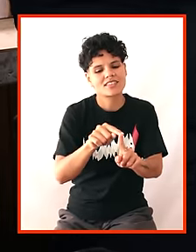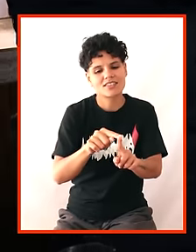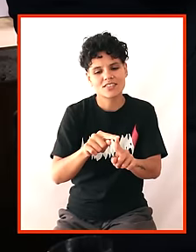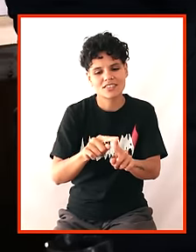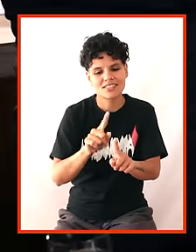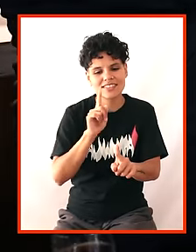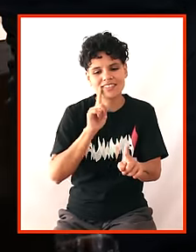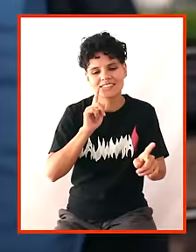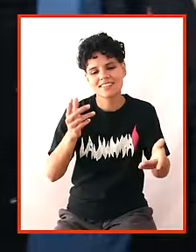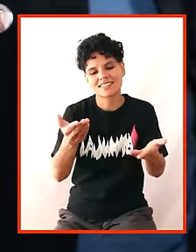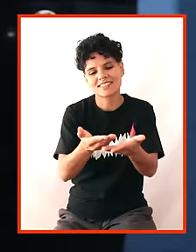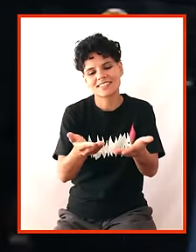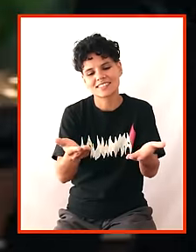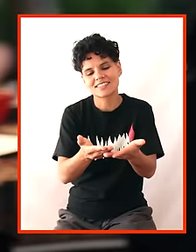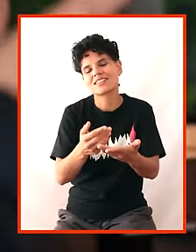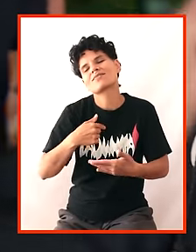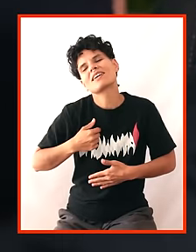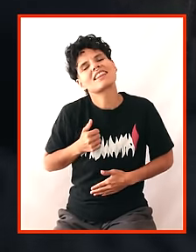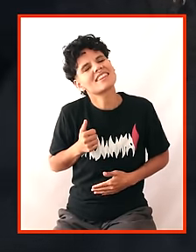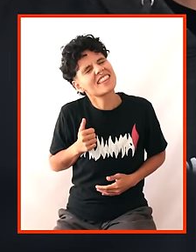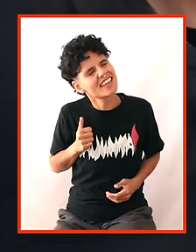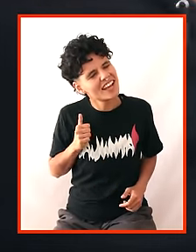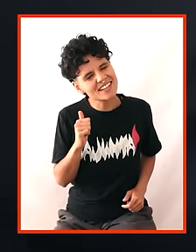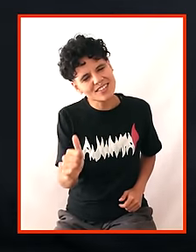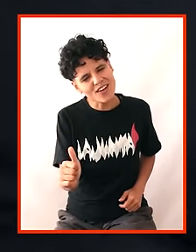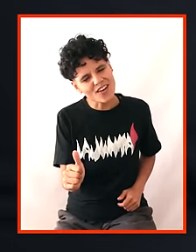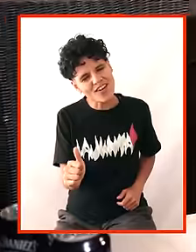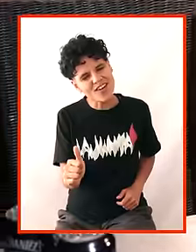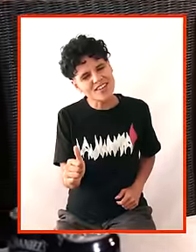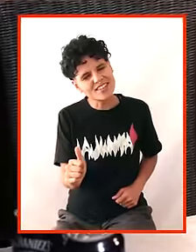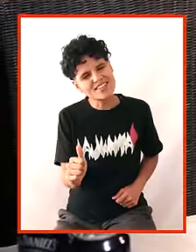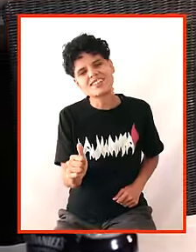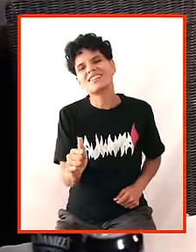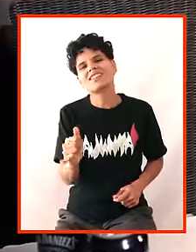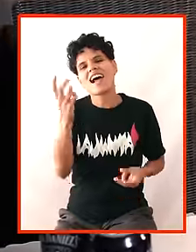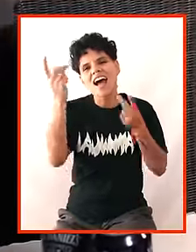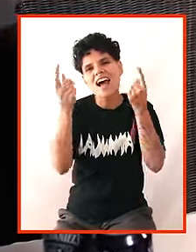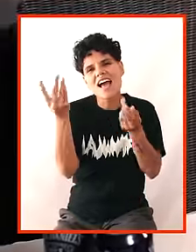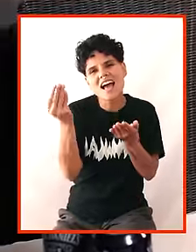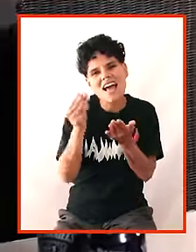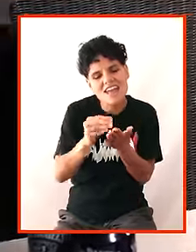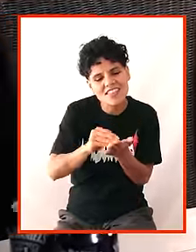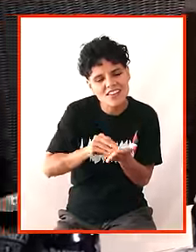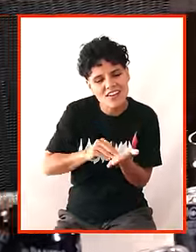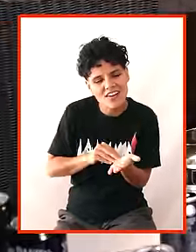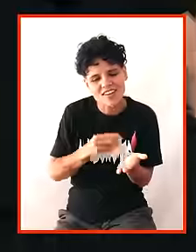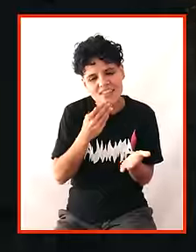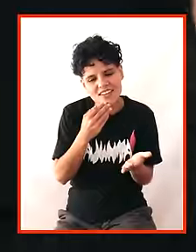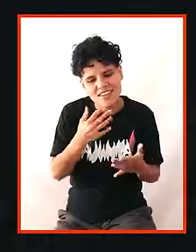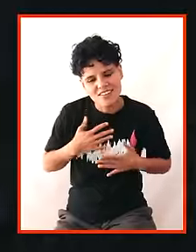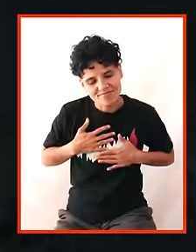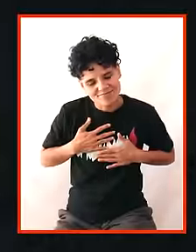con ustedes. Adelante, por favor. Nuestro gran director, editor, de grande Matías.